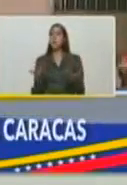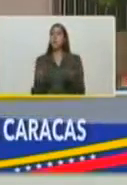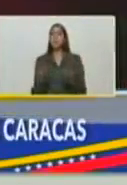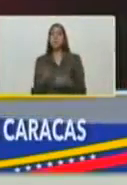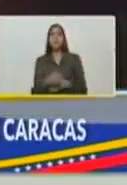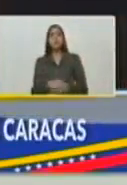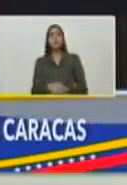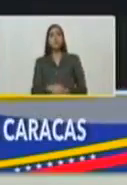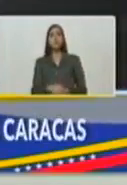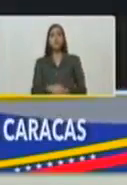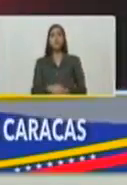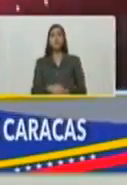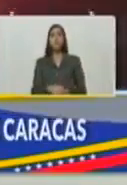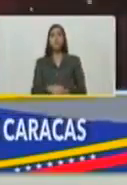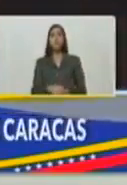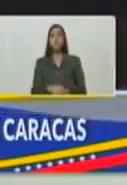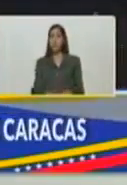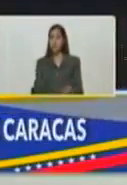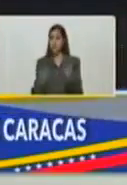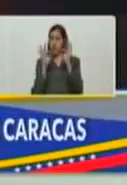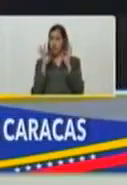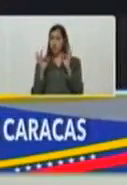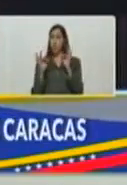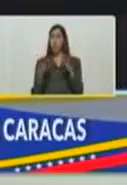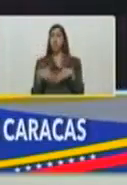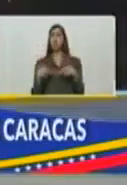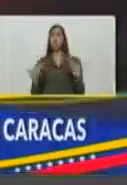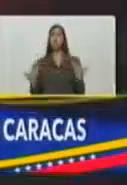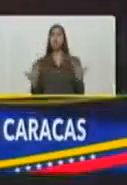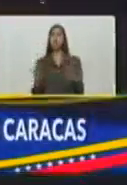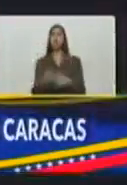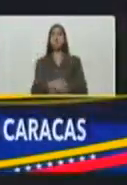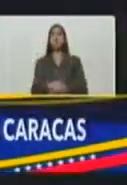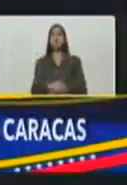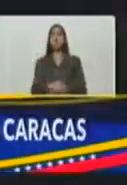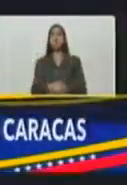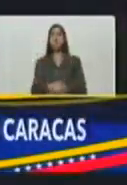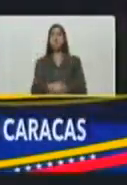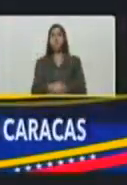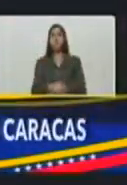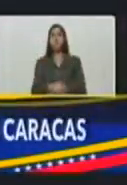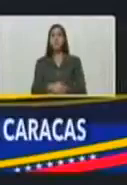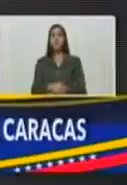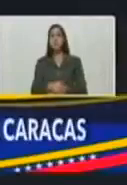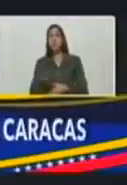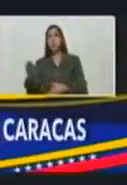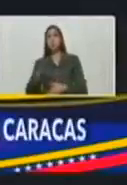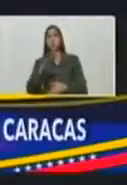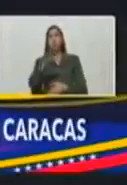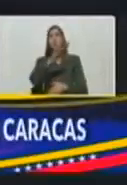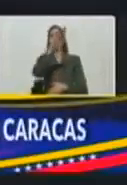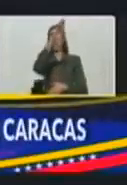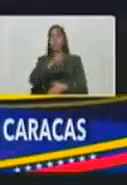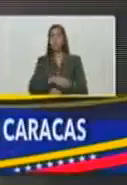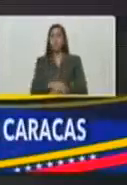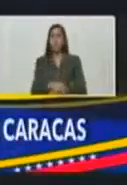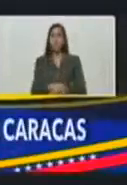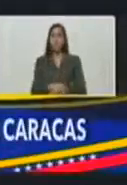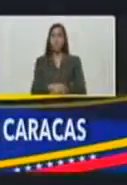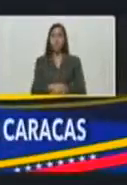contentos. Precisamente vienen desde allá, desde el Guarayra Repano.